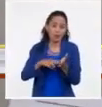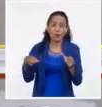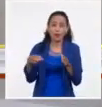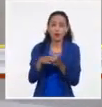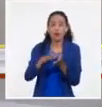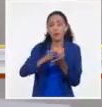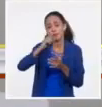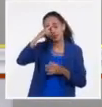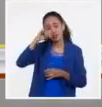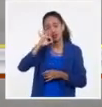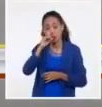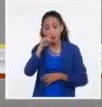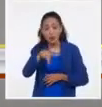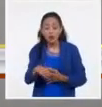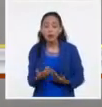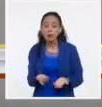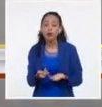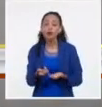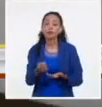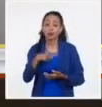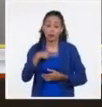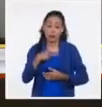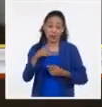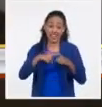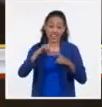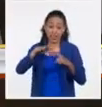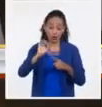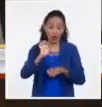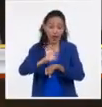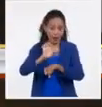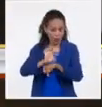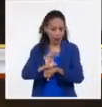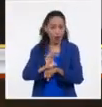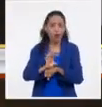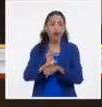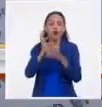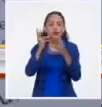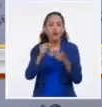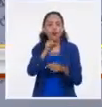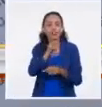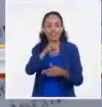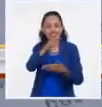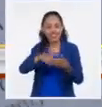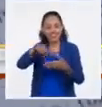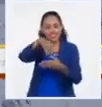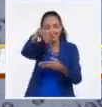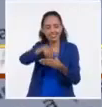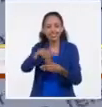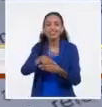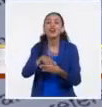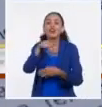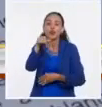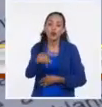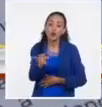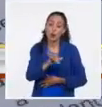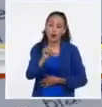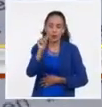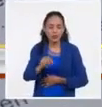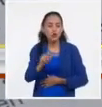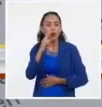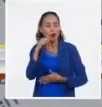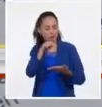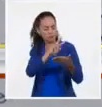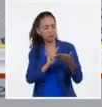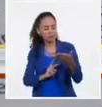de las Familias. En Quito, el colegio número 13 también vota hoy. Los votantes reconocen en el texto que se pone a consideración